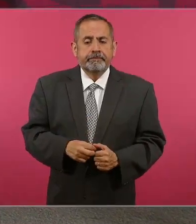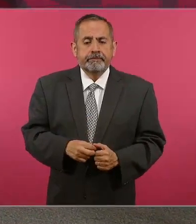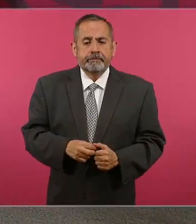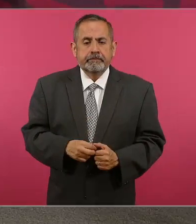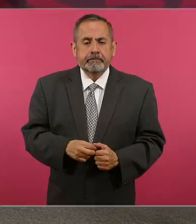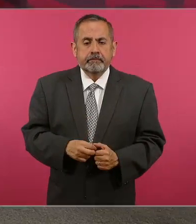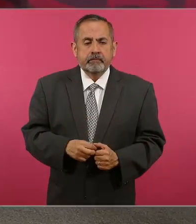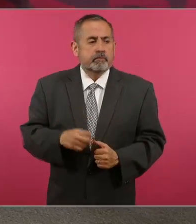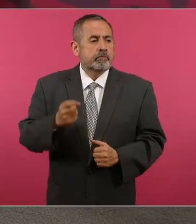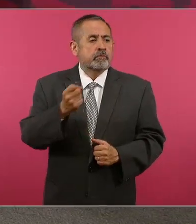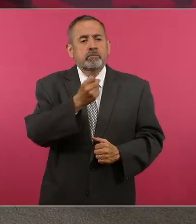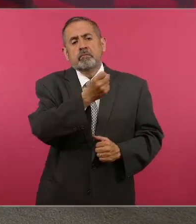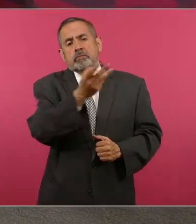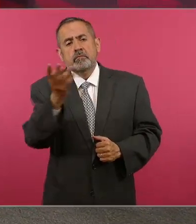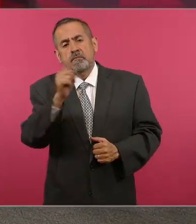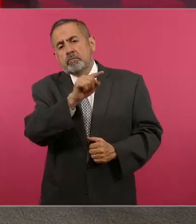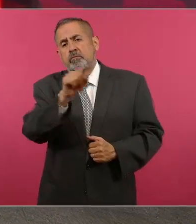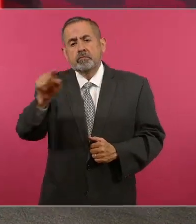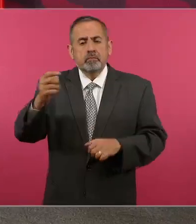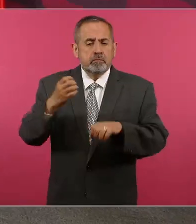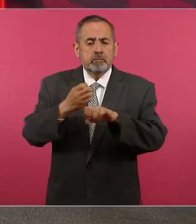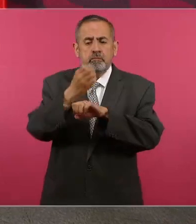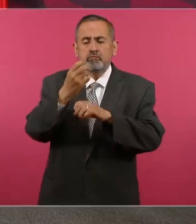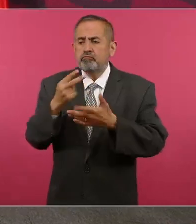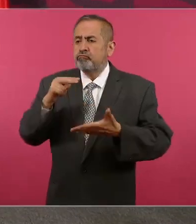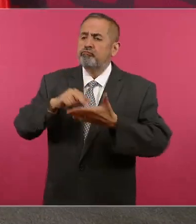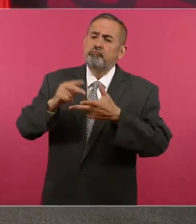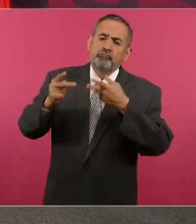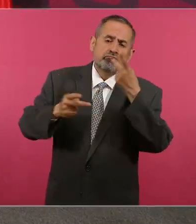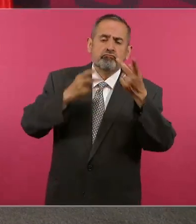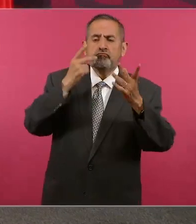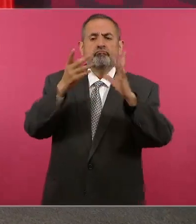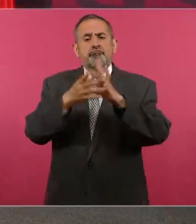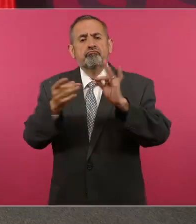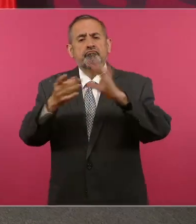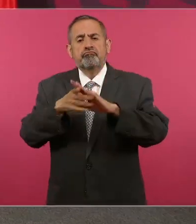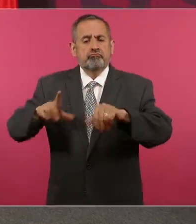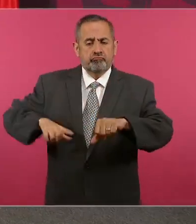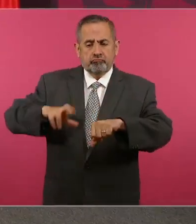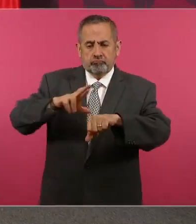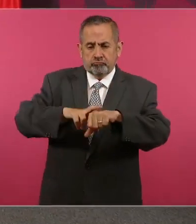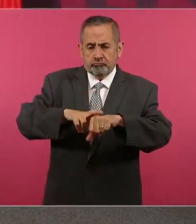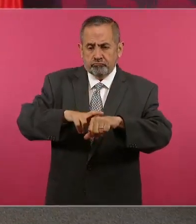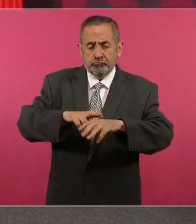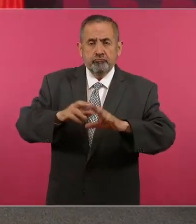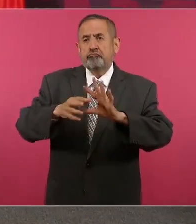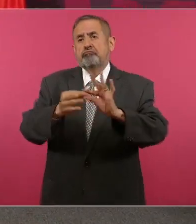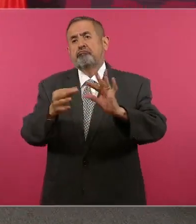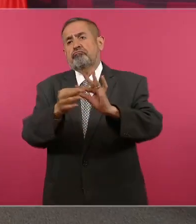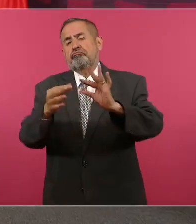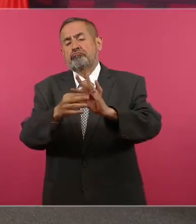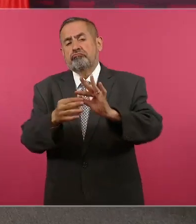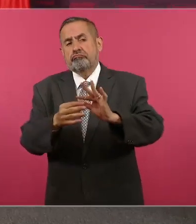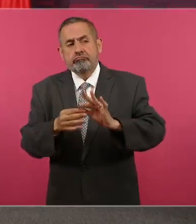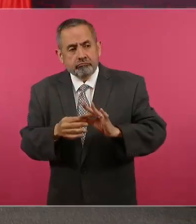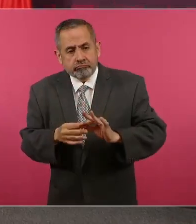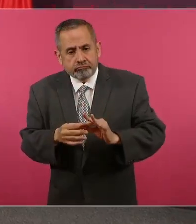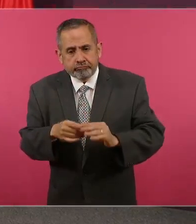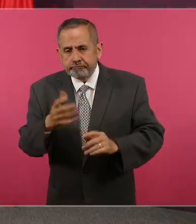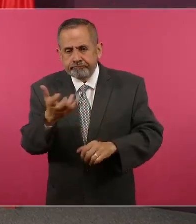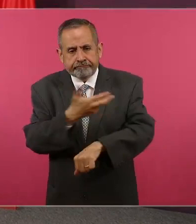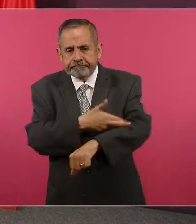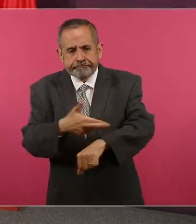han habido pronunciamientos, declaraciones de algunos gobernadores, no han